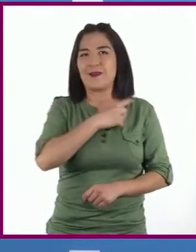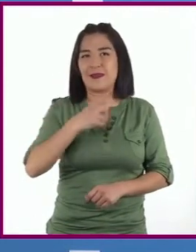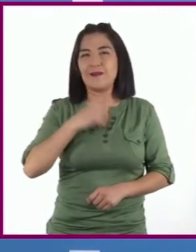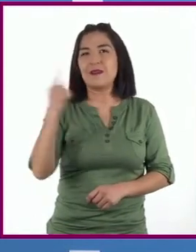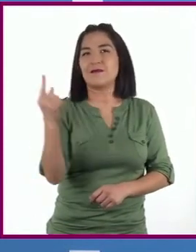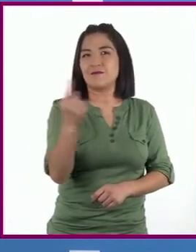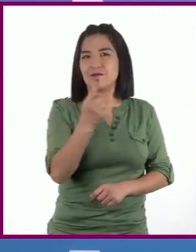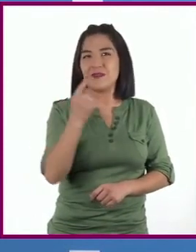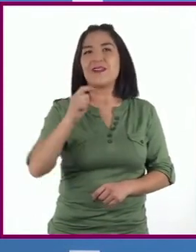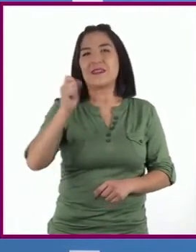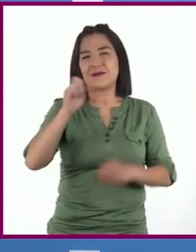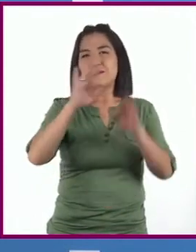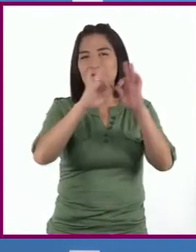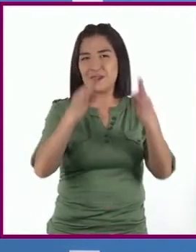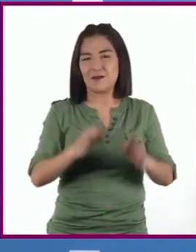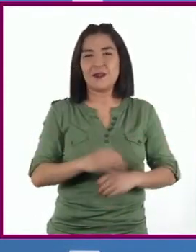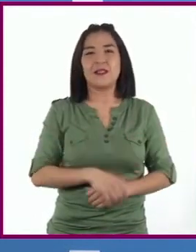figura?